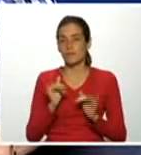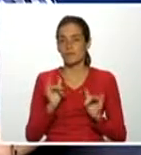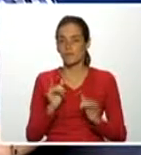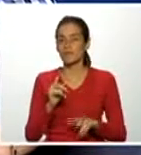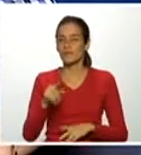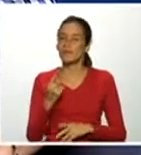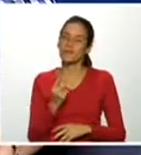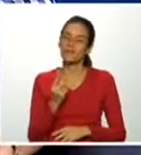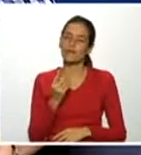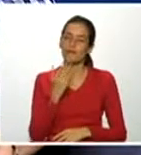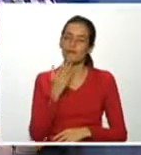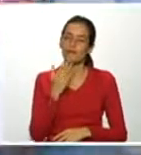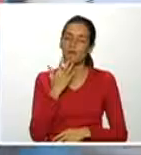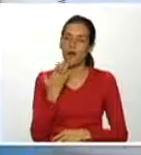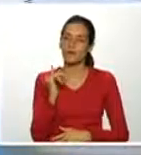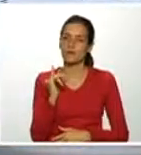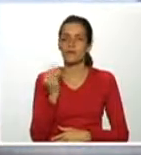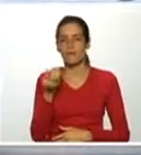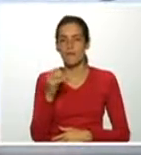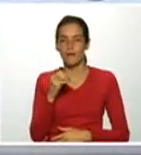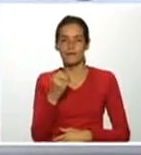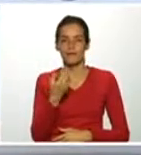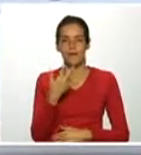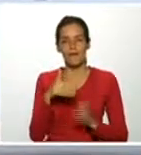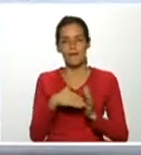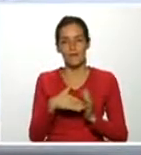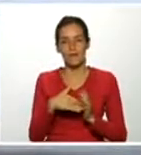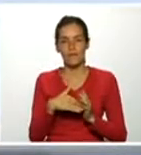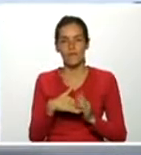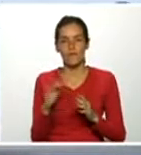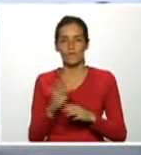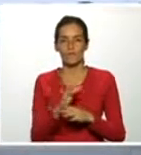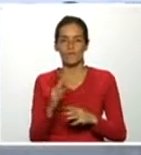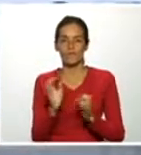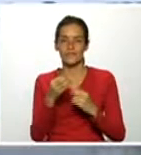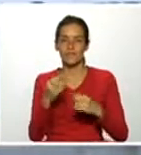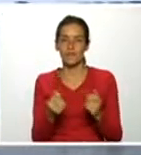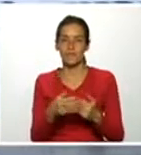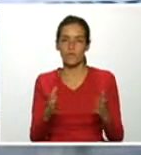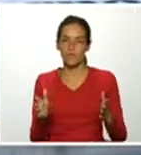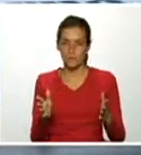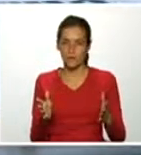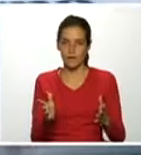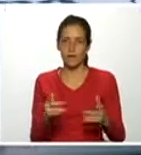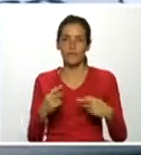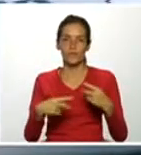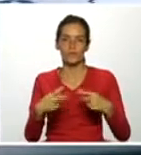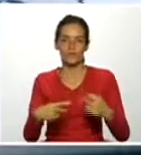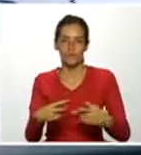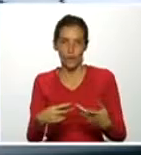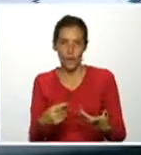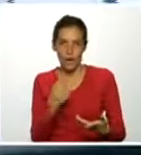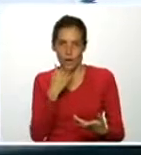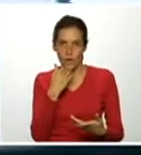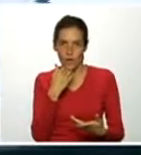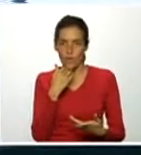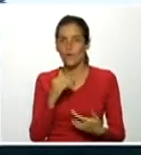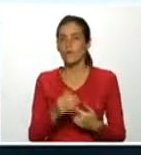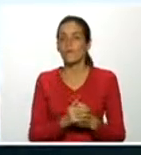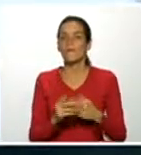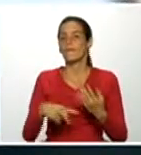si tenemos más de 30.000 oficinas públicas con unos procesos homogéneos en materia